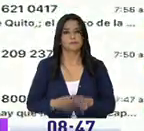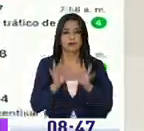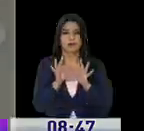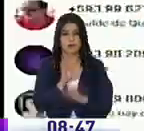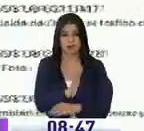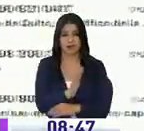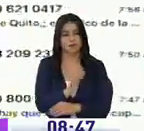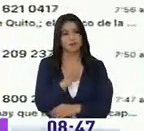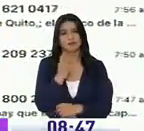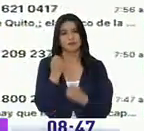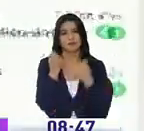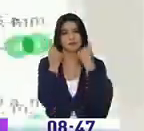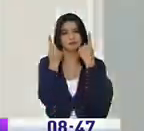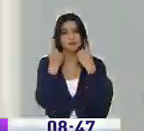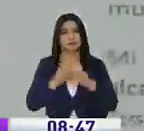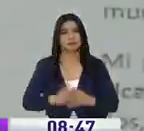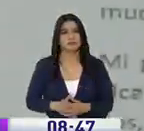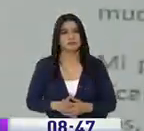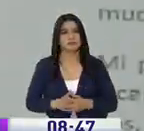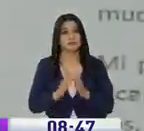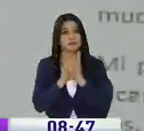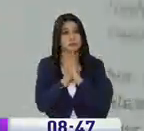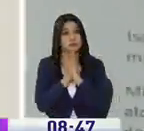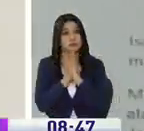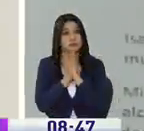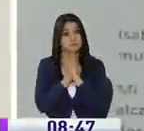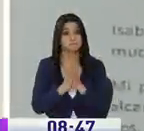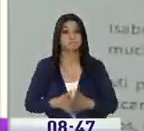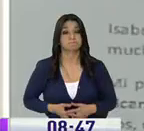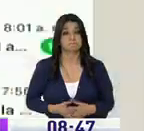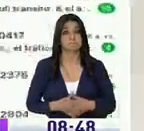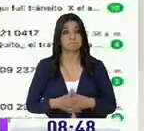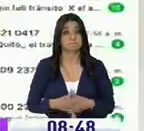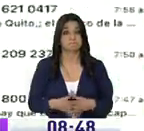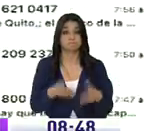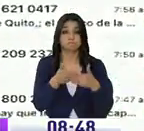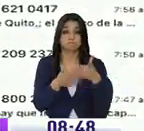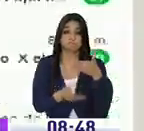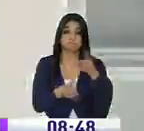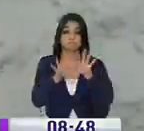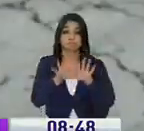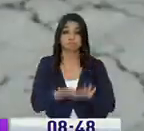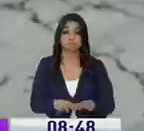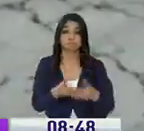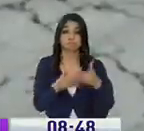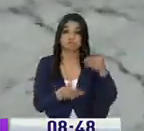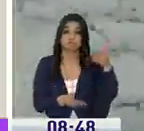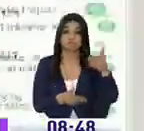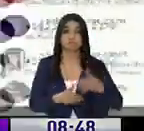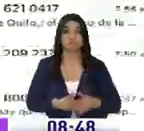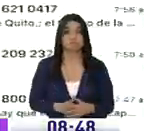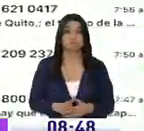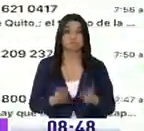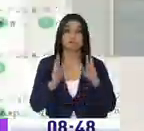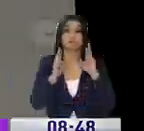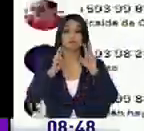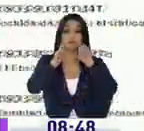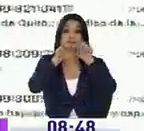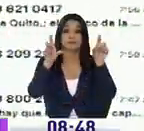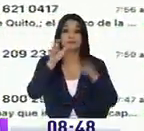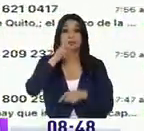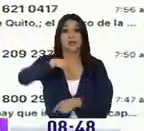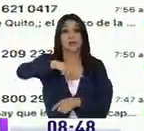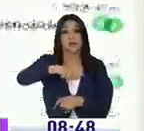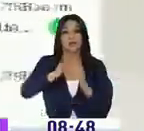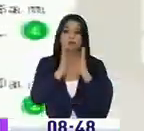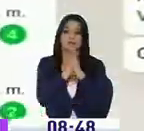así? Yo no entiendo. Y ahí está la solicitud. Ahí está. Daño grave. Ahí está. Ojalá la empresa agua potable